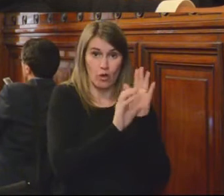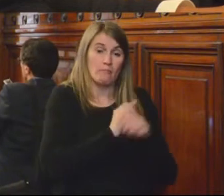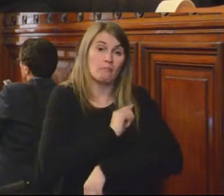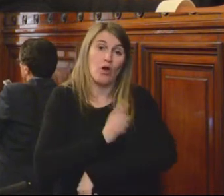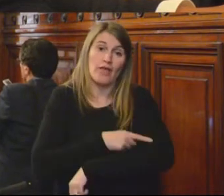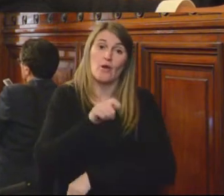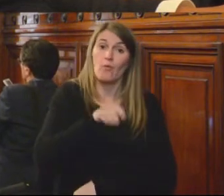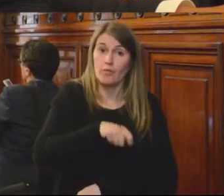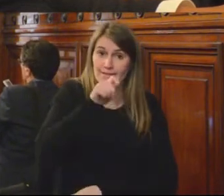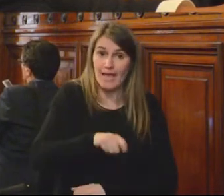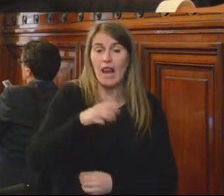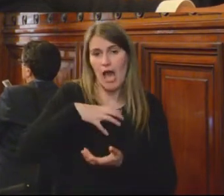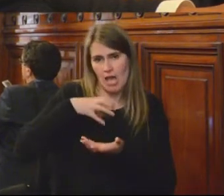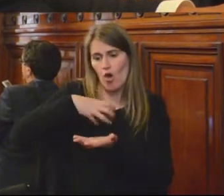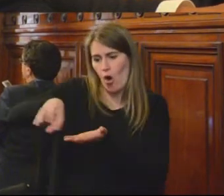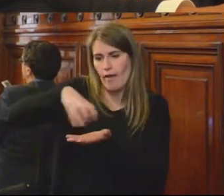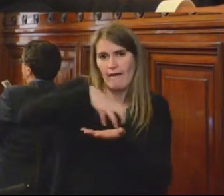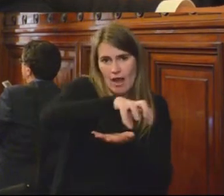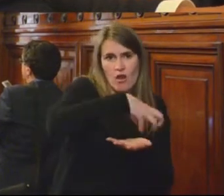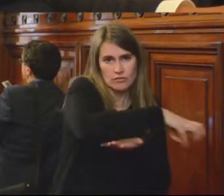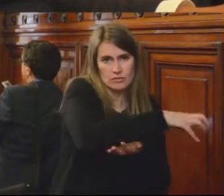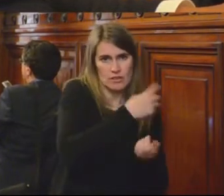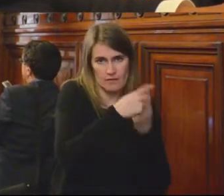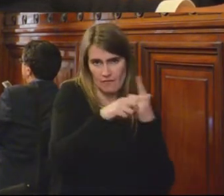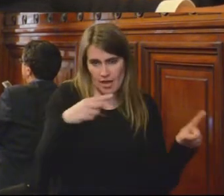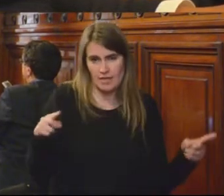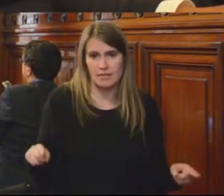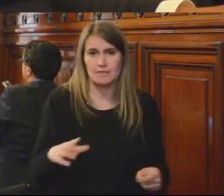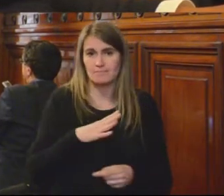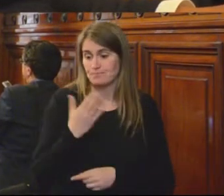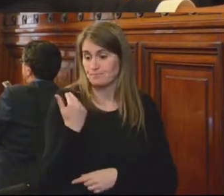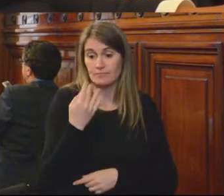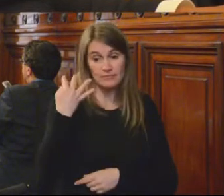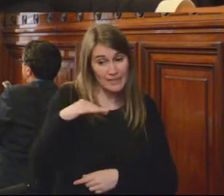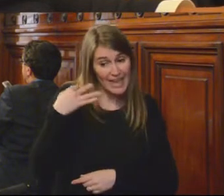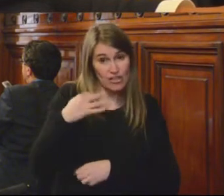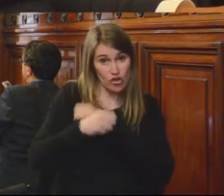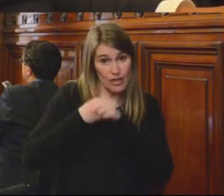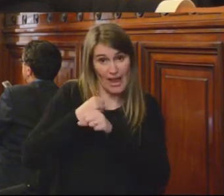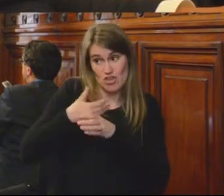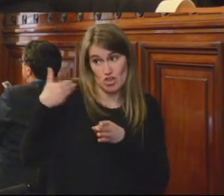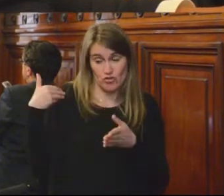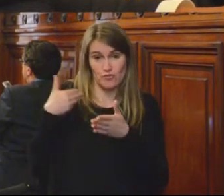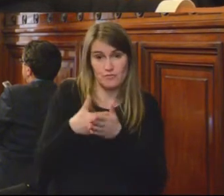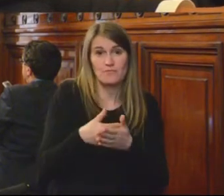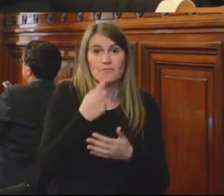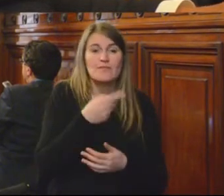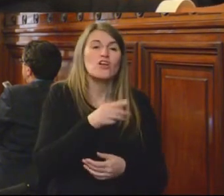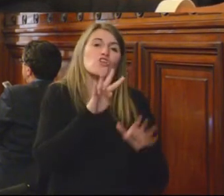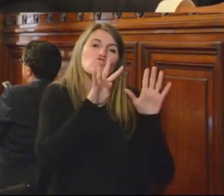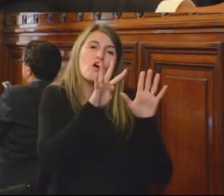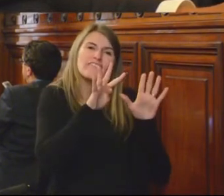distintos órganos que desarrollan la actividad jurisdiccional, ha resuelto en los últimos 14 años un promedio anual de